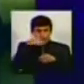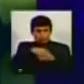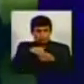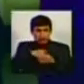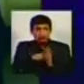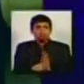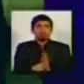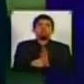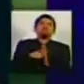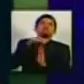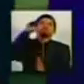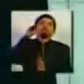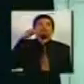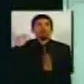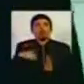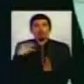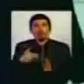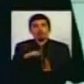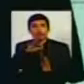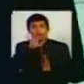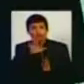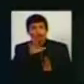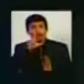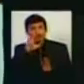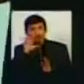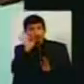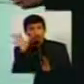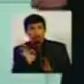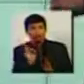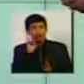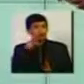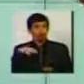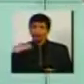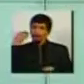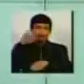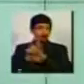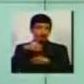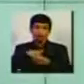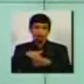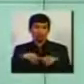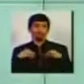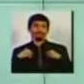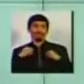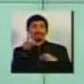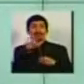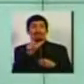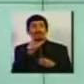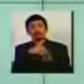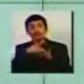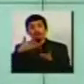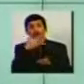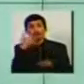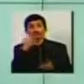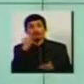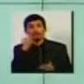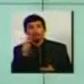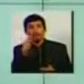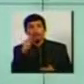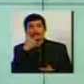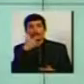sube de manera importante 58% de abstención siete millones novecientos mil